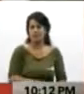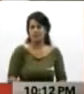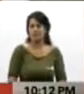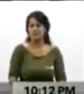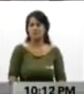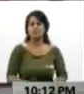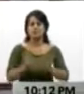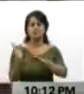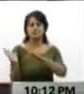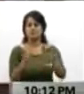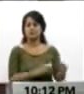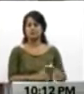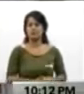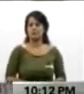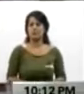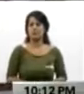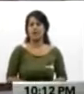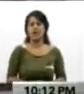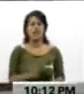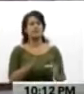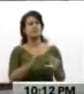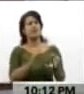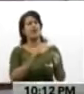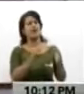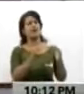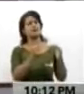La Esperanza Verde, el Tigre.